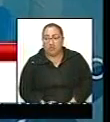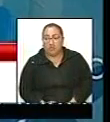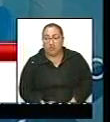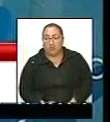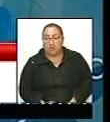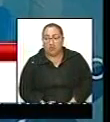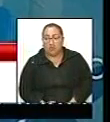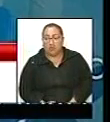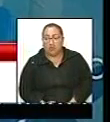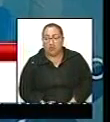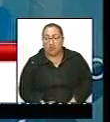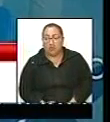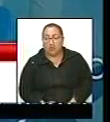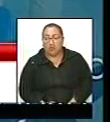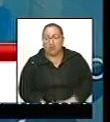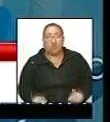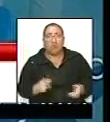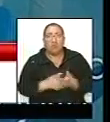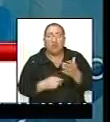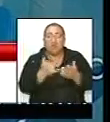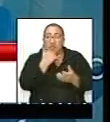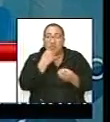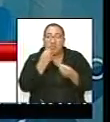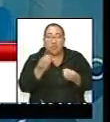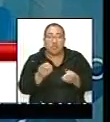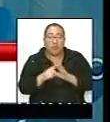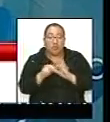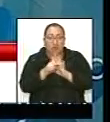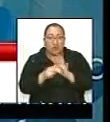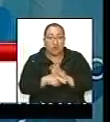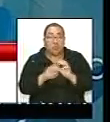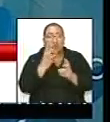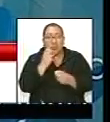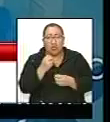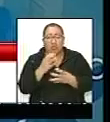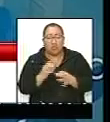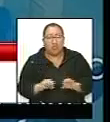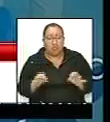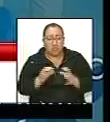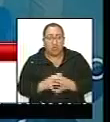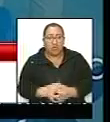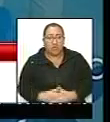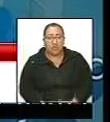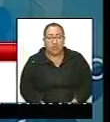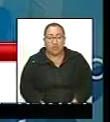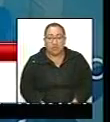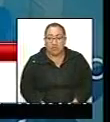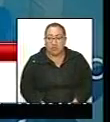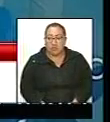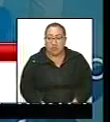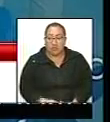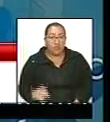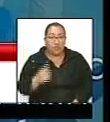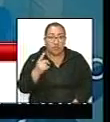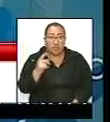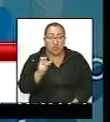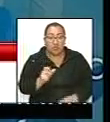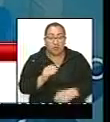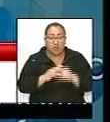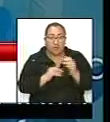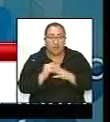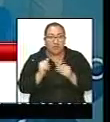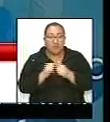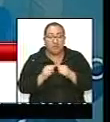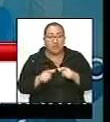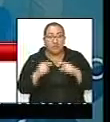¿Pero qué sucede? Dimos, por ejemplo, una norma linda, muy importante. No debería haber una sola construcción